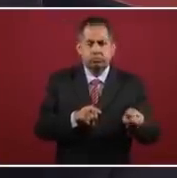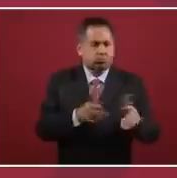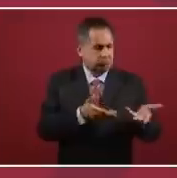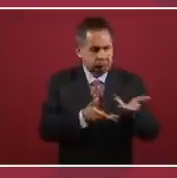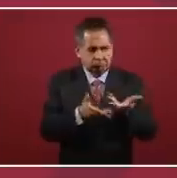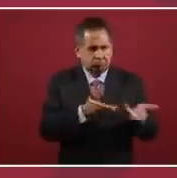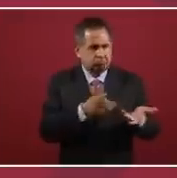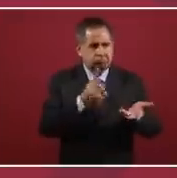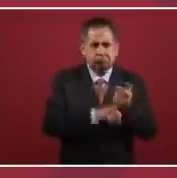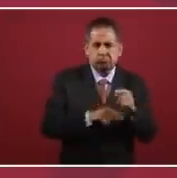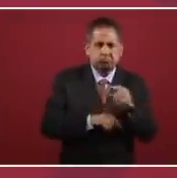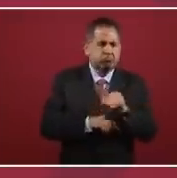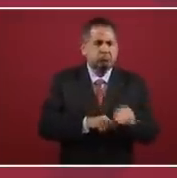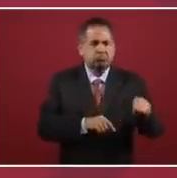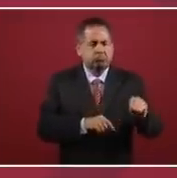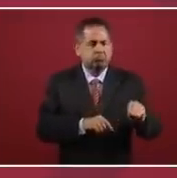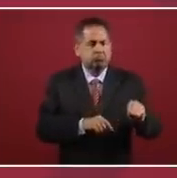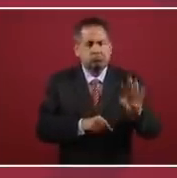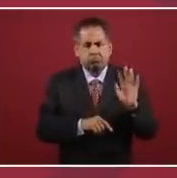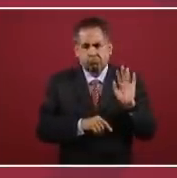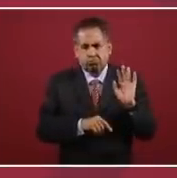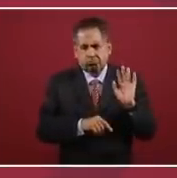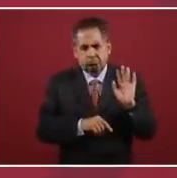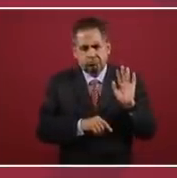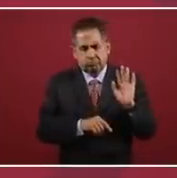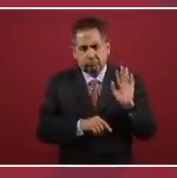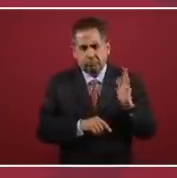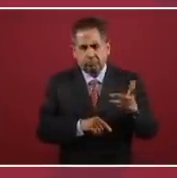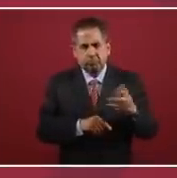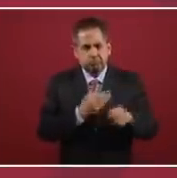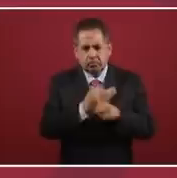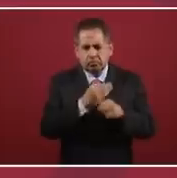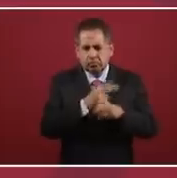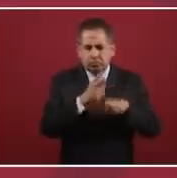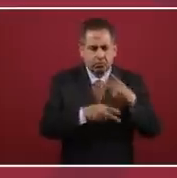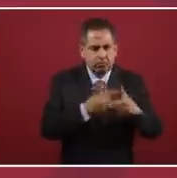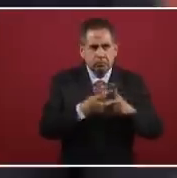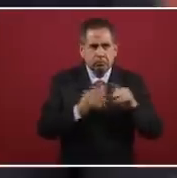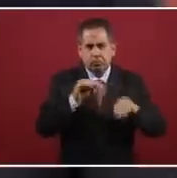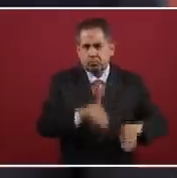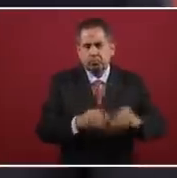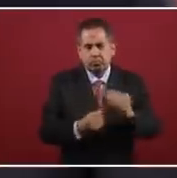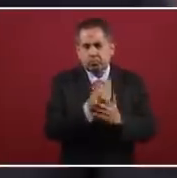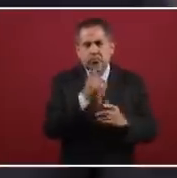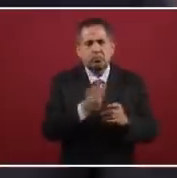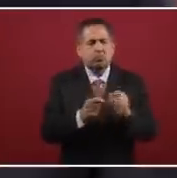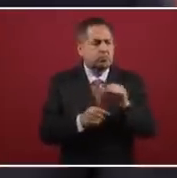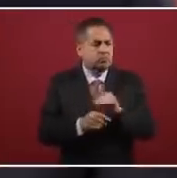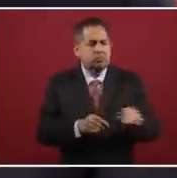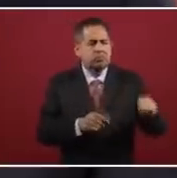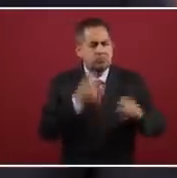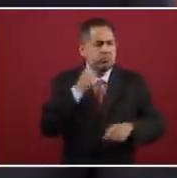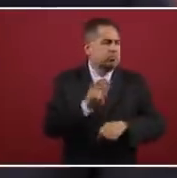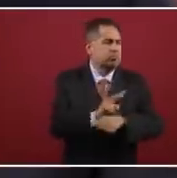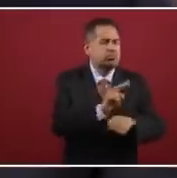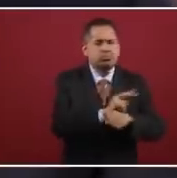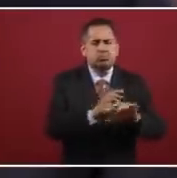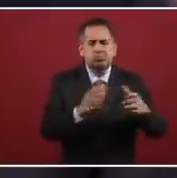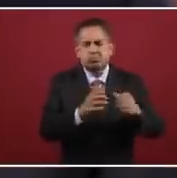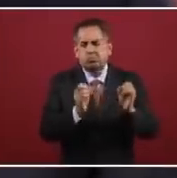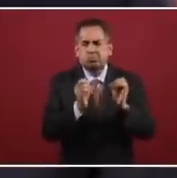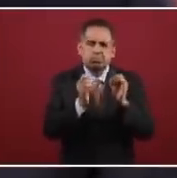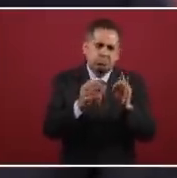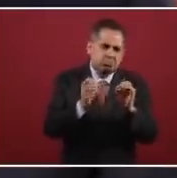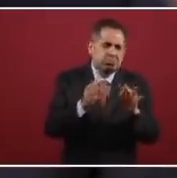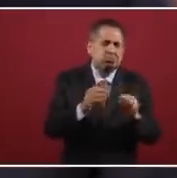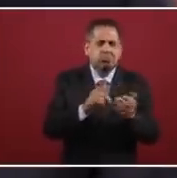servicio que se está creando para vigilar